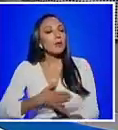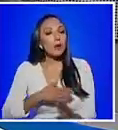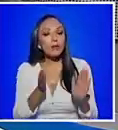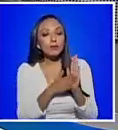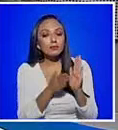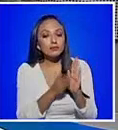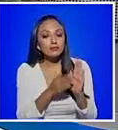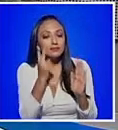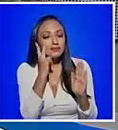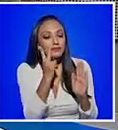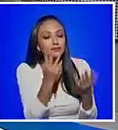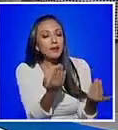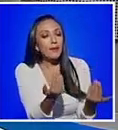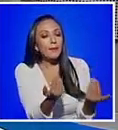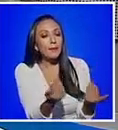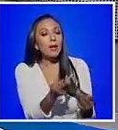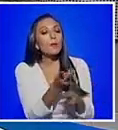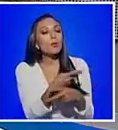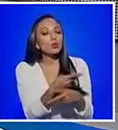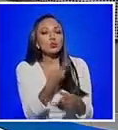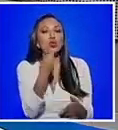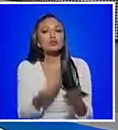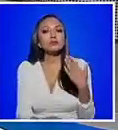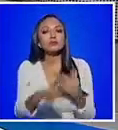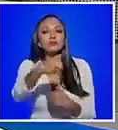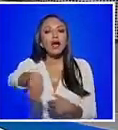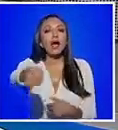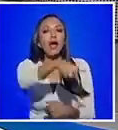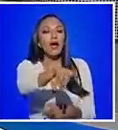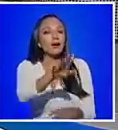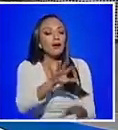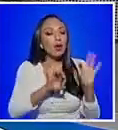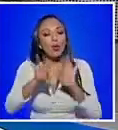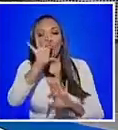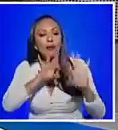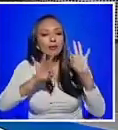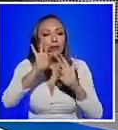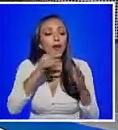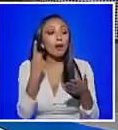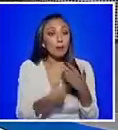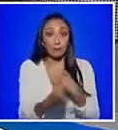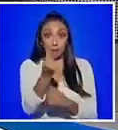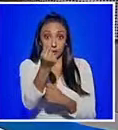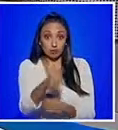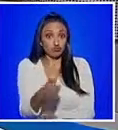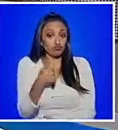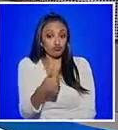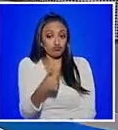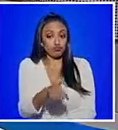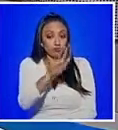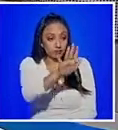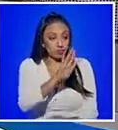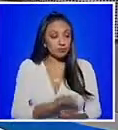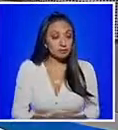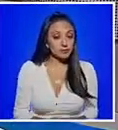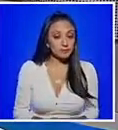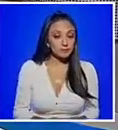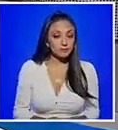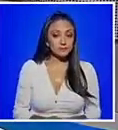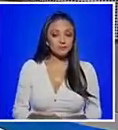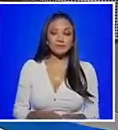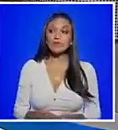en directo, todos los productos que los vecinos pueden conseguir a buenos precios en ese lugar. Ofertas,